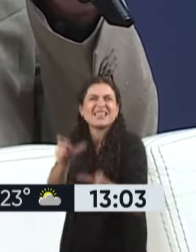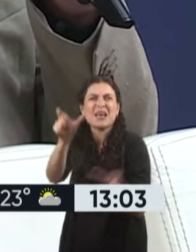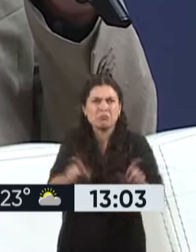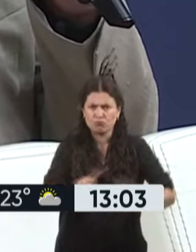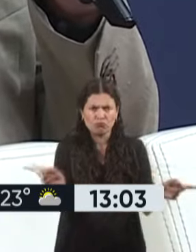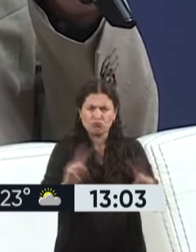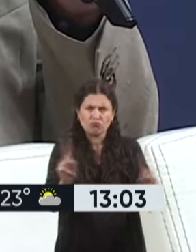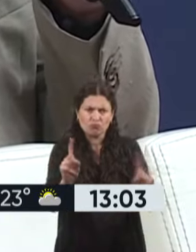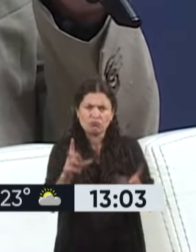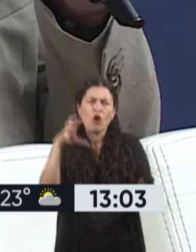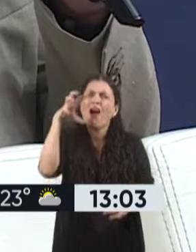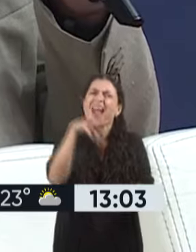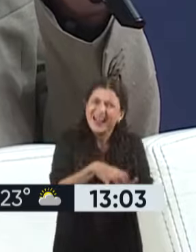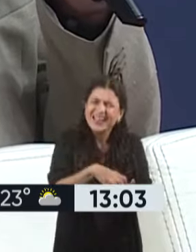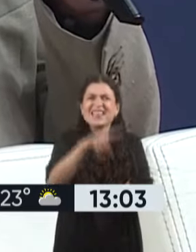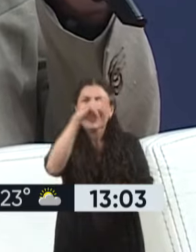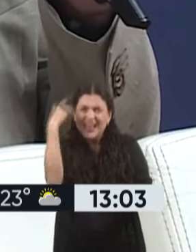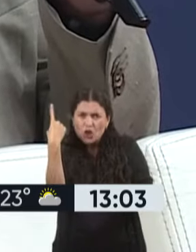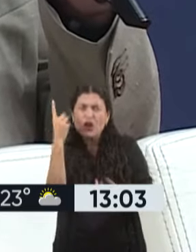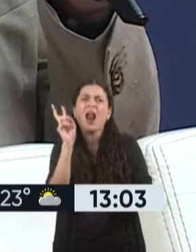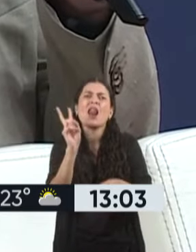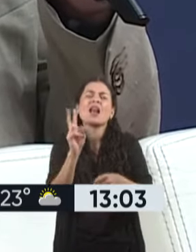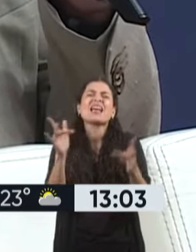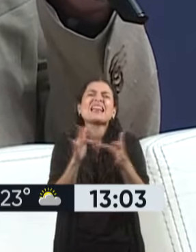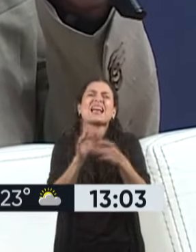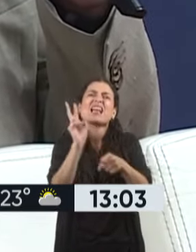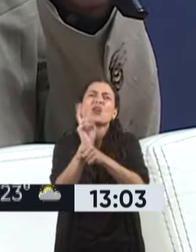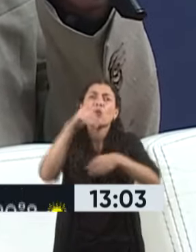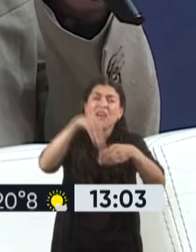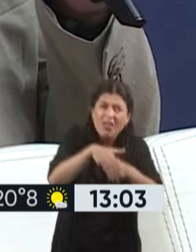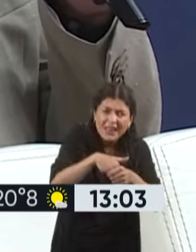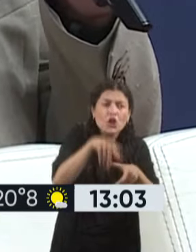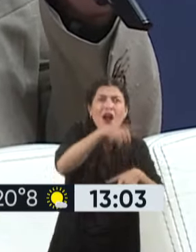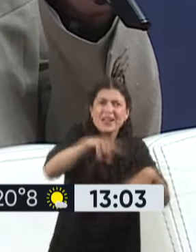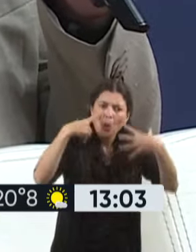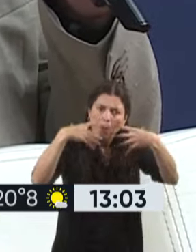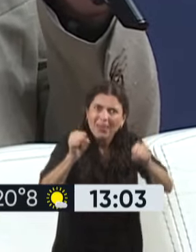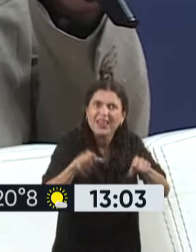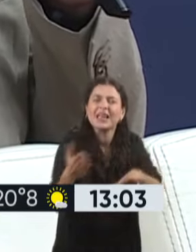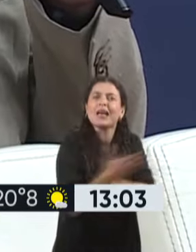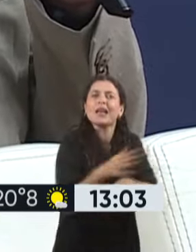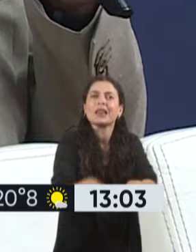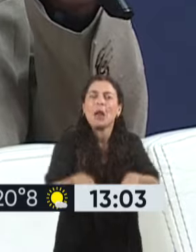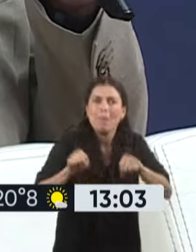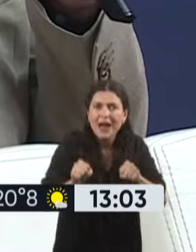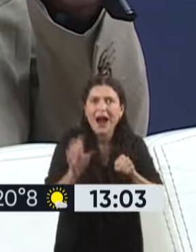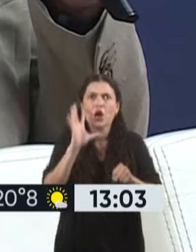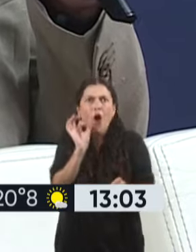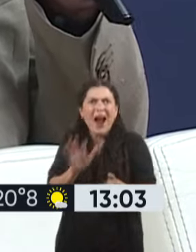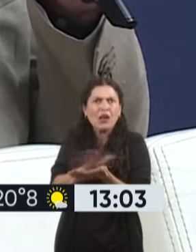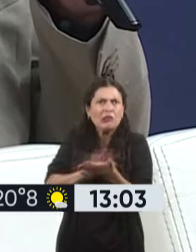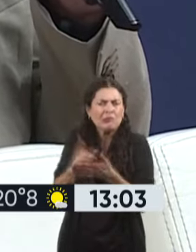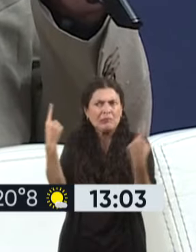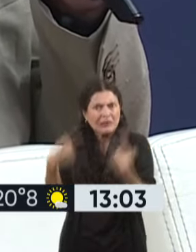La Agencia Nacional de Ciberseguridad promueve, detecta y busca cualquier situación que